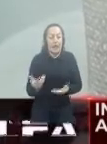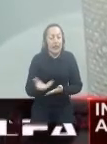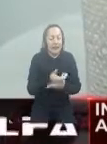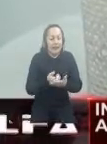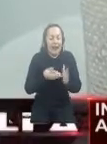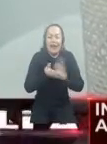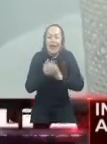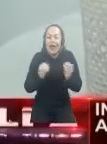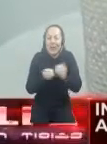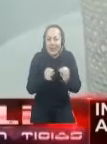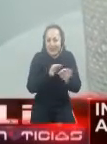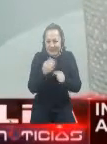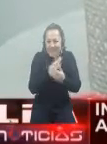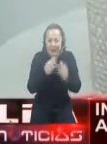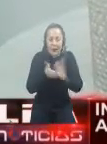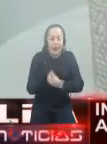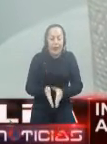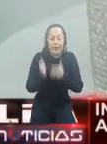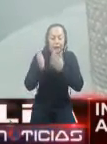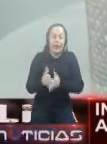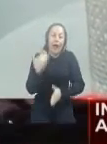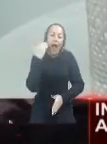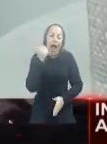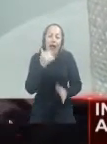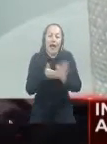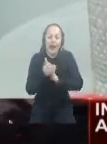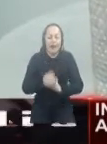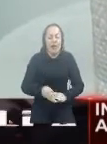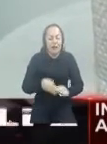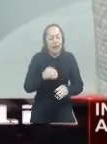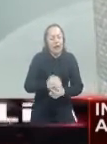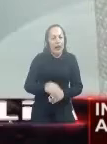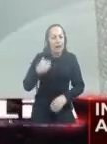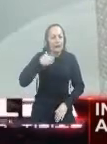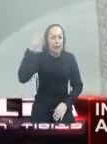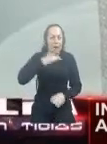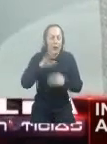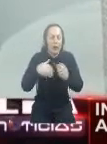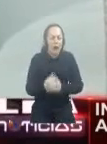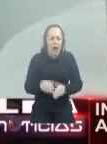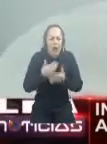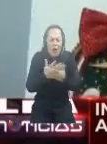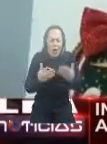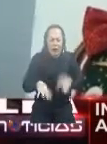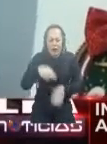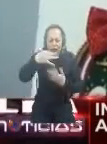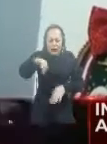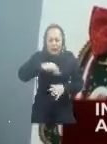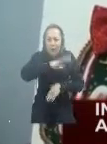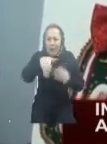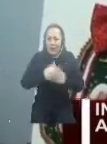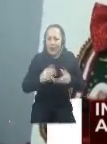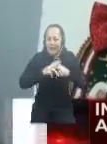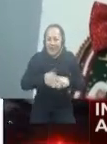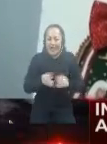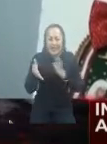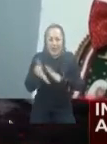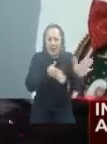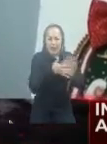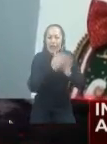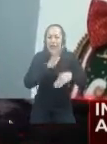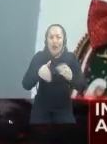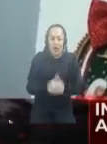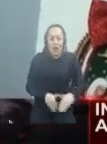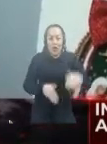Lucila Zárate, una de las profesoras de la Escuela de Artes y Oficios del municipio, experta en temas de lencería y confección, dentro de los talleres que brindó durante el presente